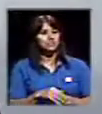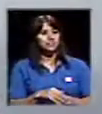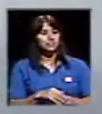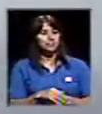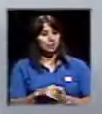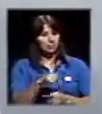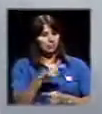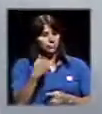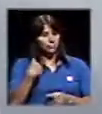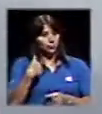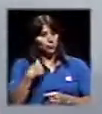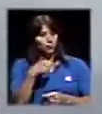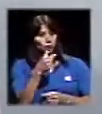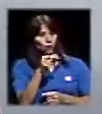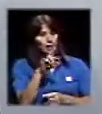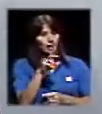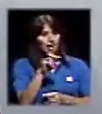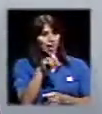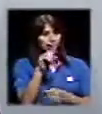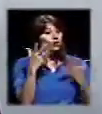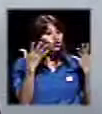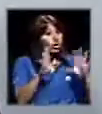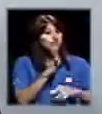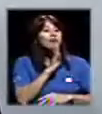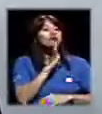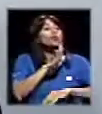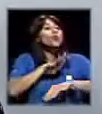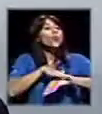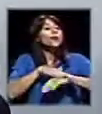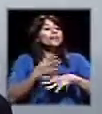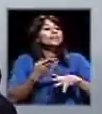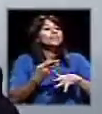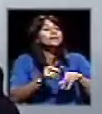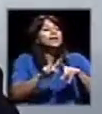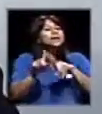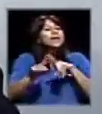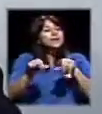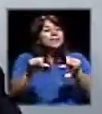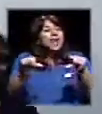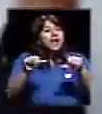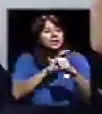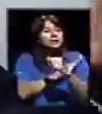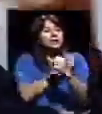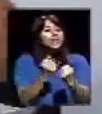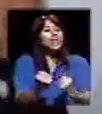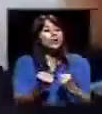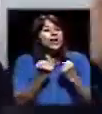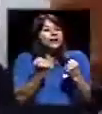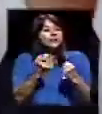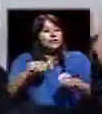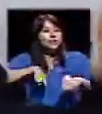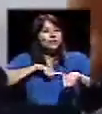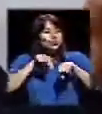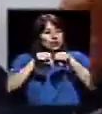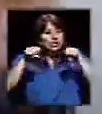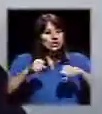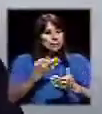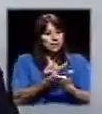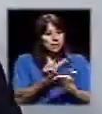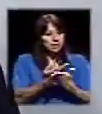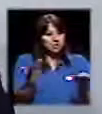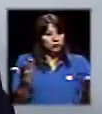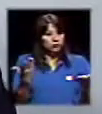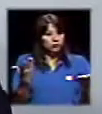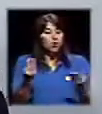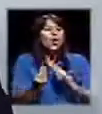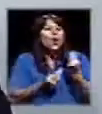ya se habló de las fortalezas de nuestro sistema, de cómo los distintos